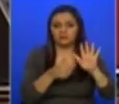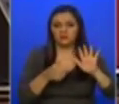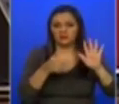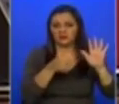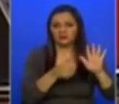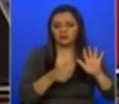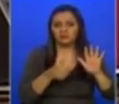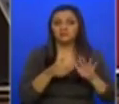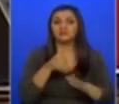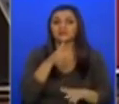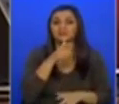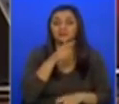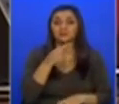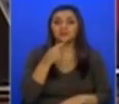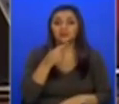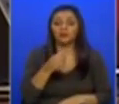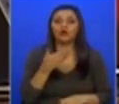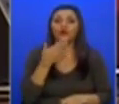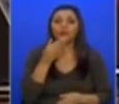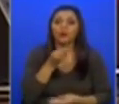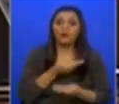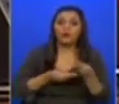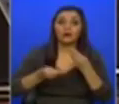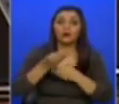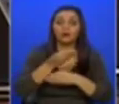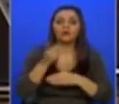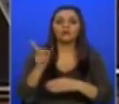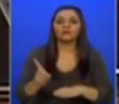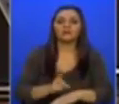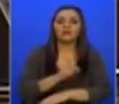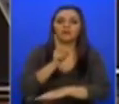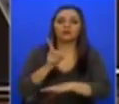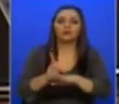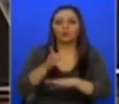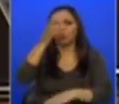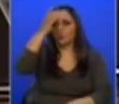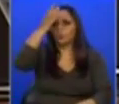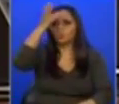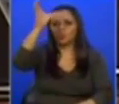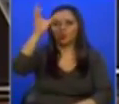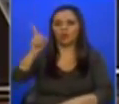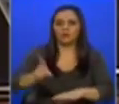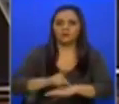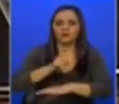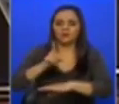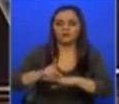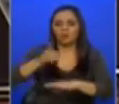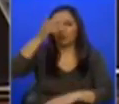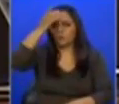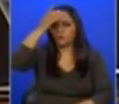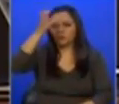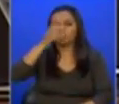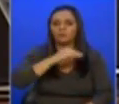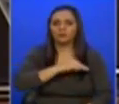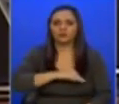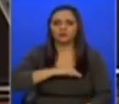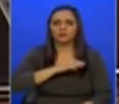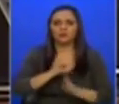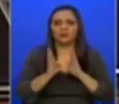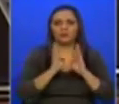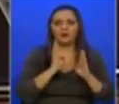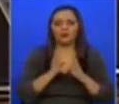etcétera. Entonces, para pagar el favor político, el apoyo, la ponen de directora de cultura. Es la directora de cultura del municipio.